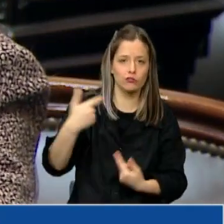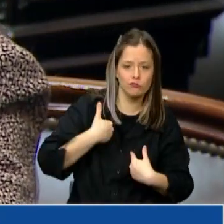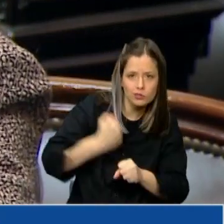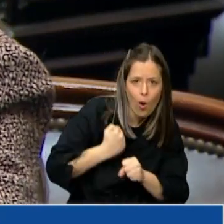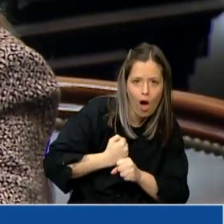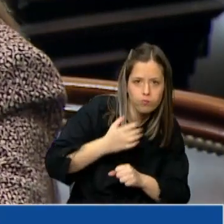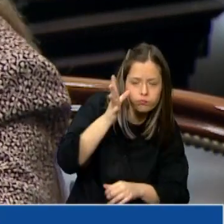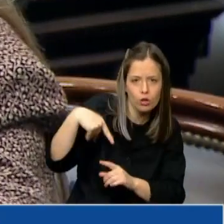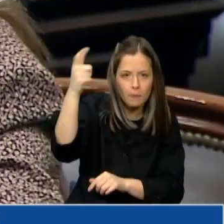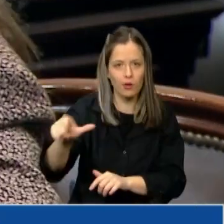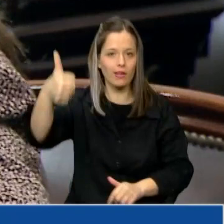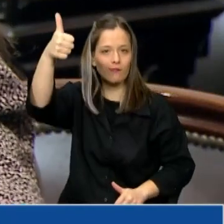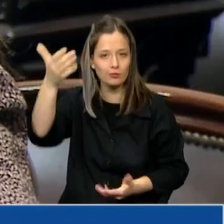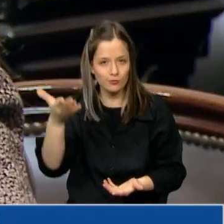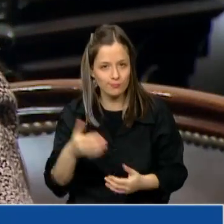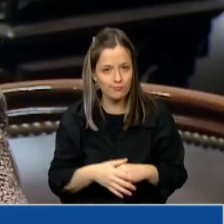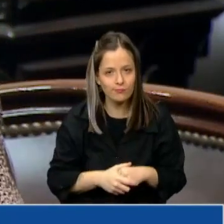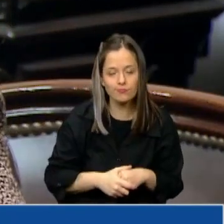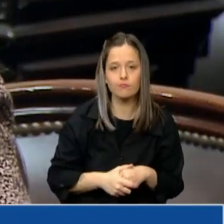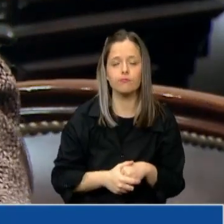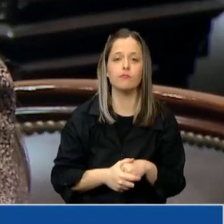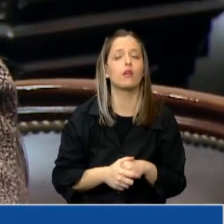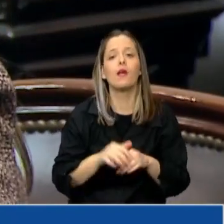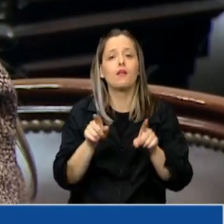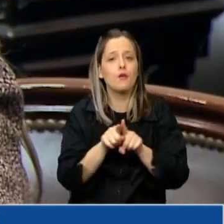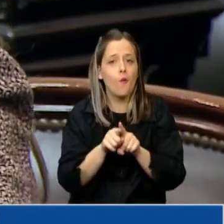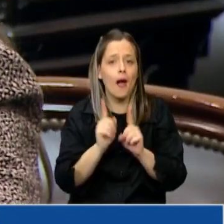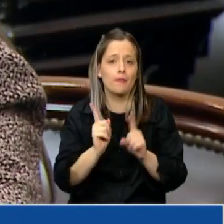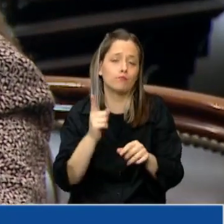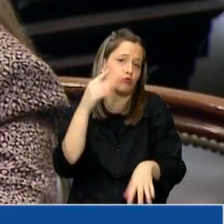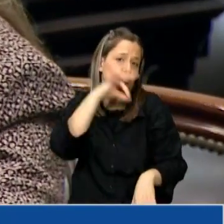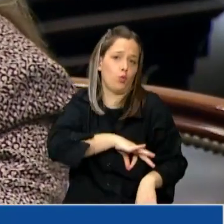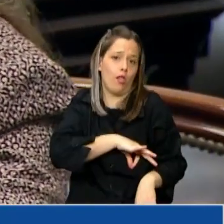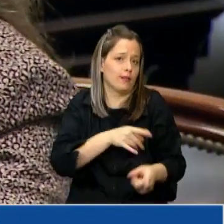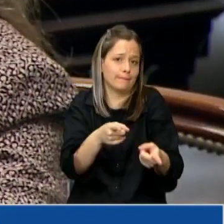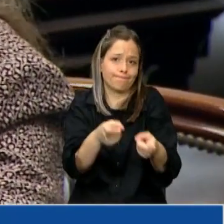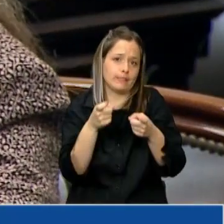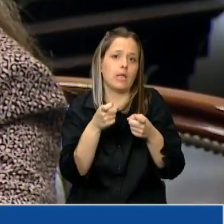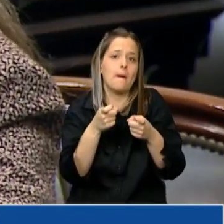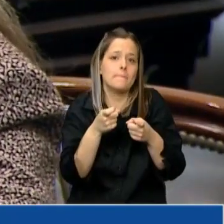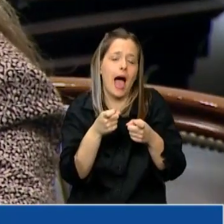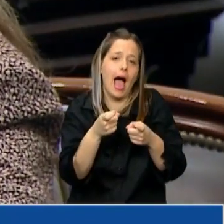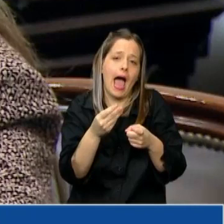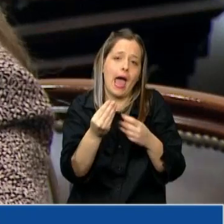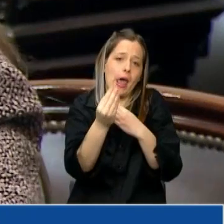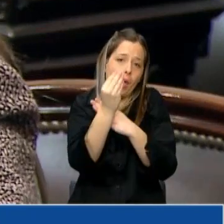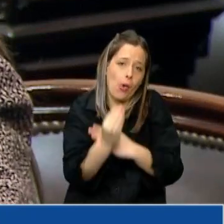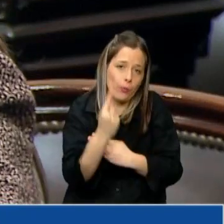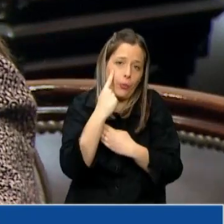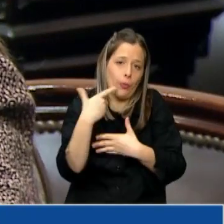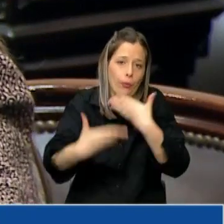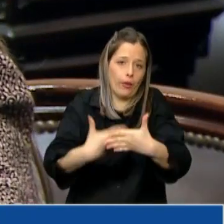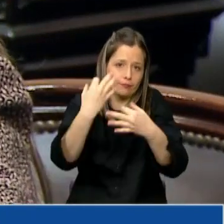ingreso. Dada su importancia y el carácter alimenticio que representa la remuneración para el